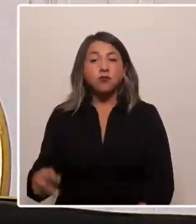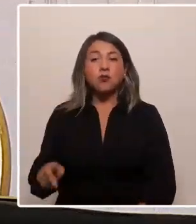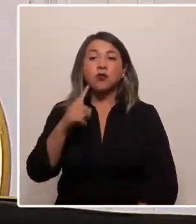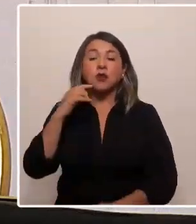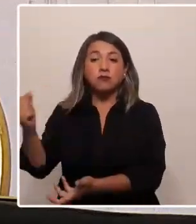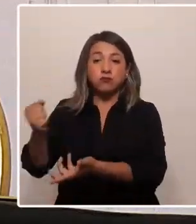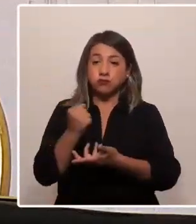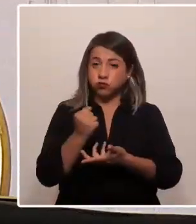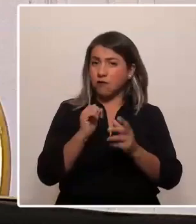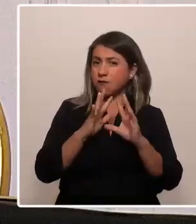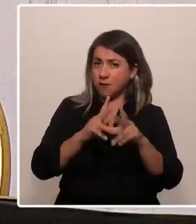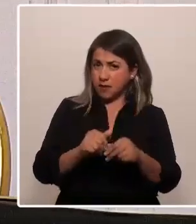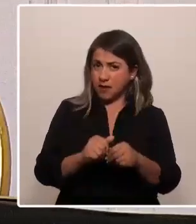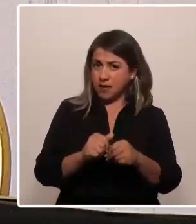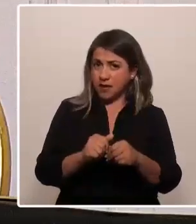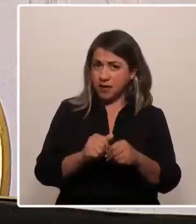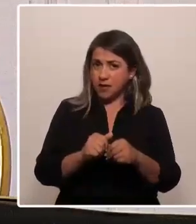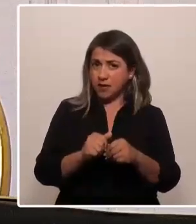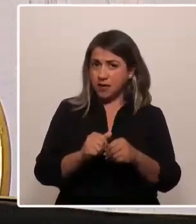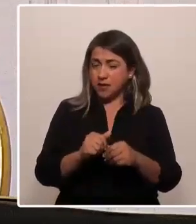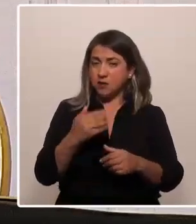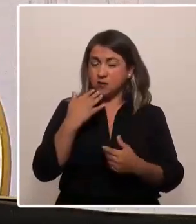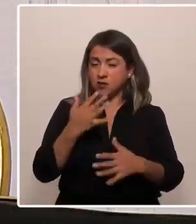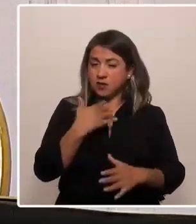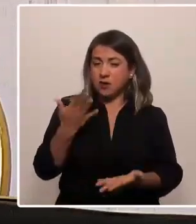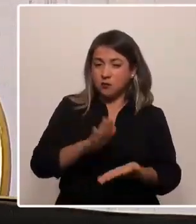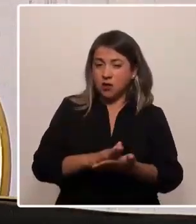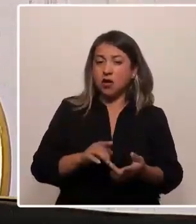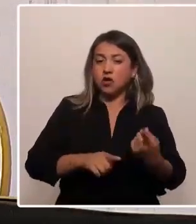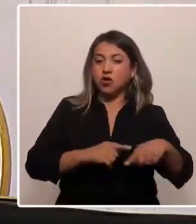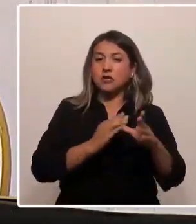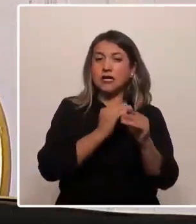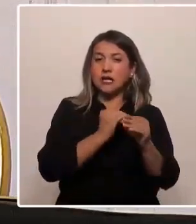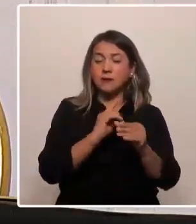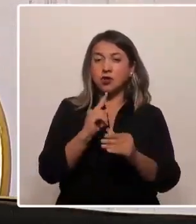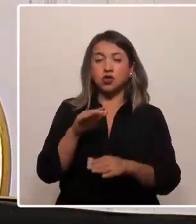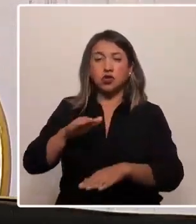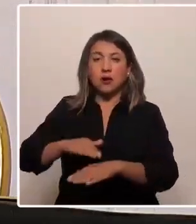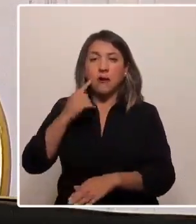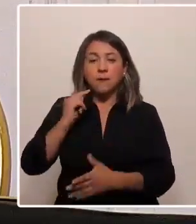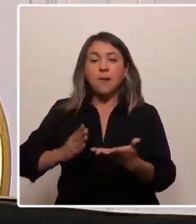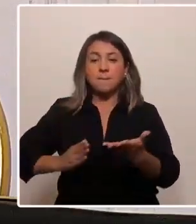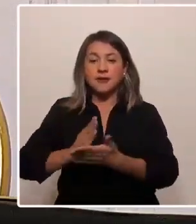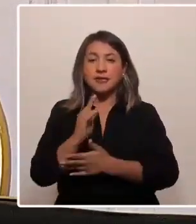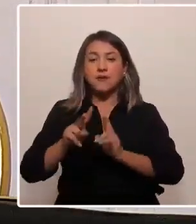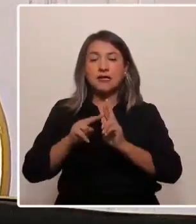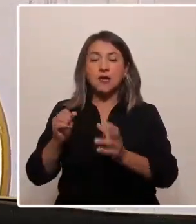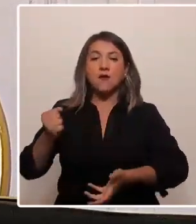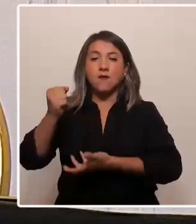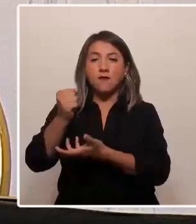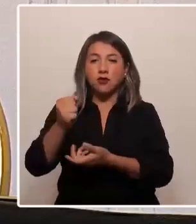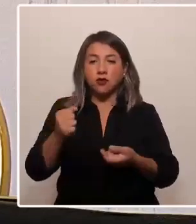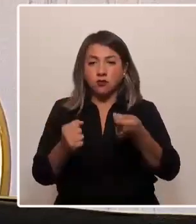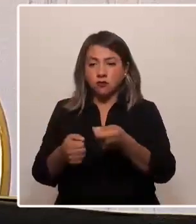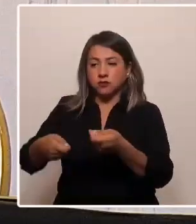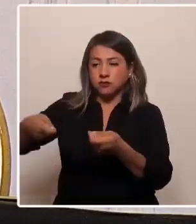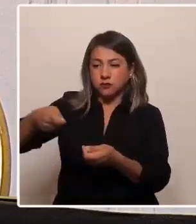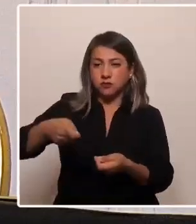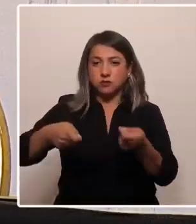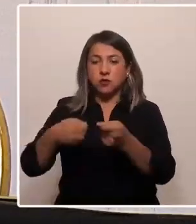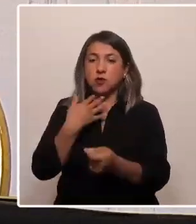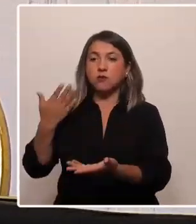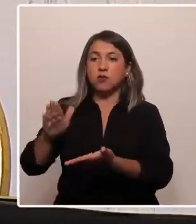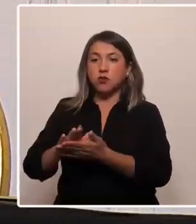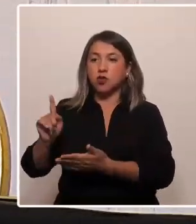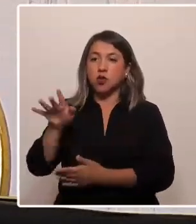familia cuando uno muere. Esta es otra trampa, no tocamos lo que hay, pero empezamos a armar un fondo común con lo que algún cotizante que murió no alcanzó